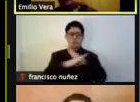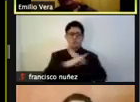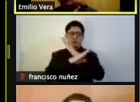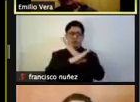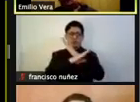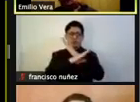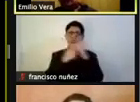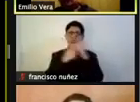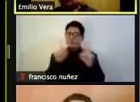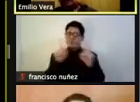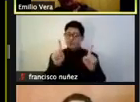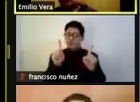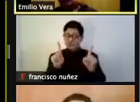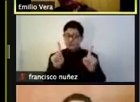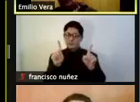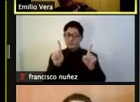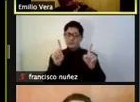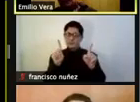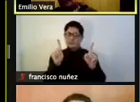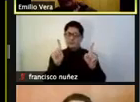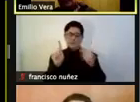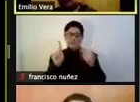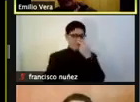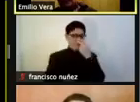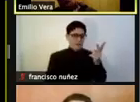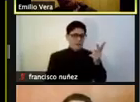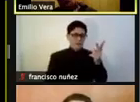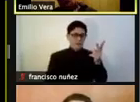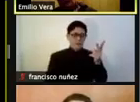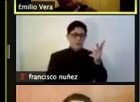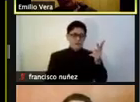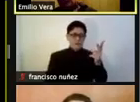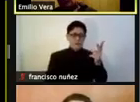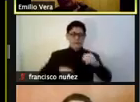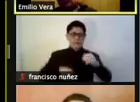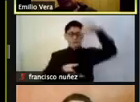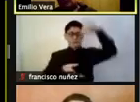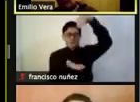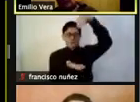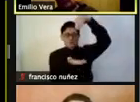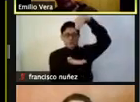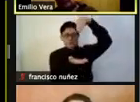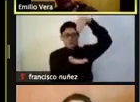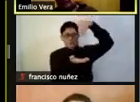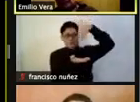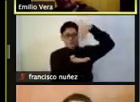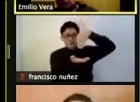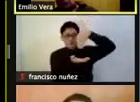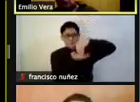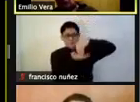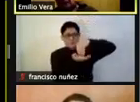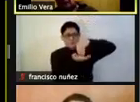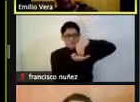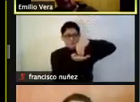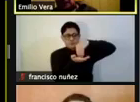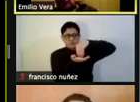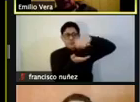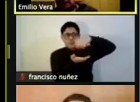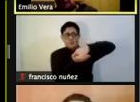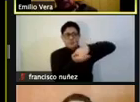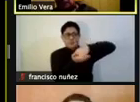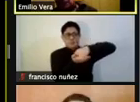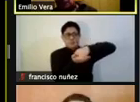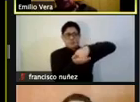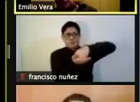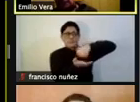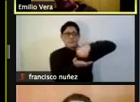dimensiones. Aquí este es el tope de la cámara magmática. Aquí viene el magma, ¿no es cierto?, que se inyecta aquí y forma